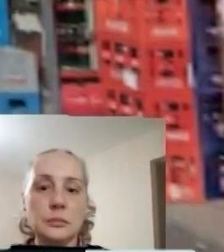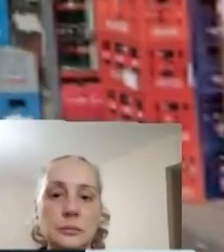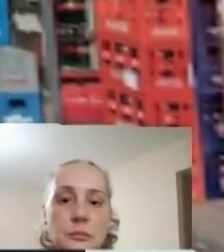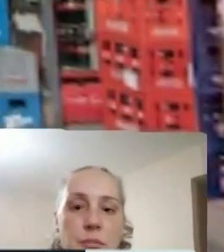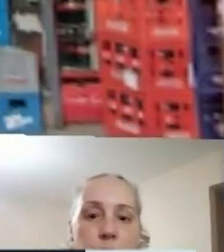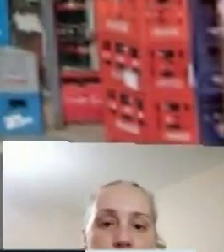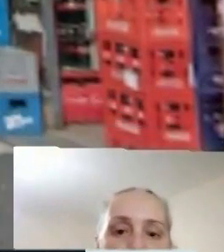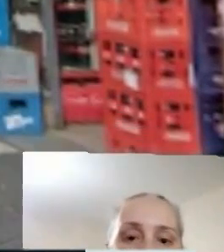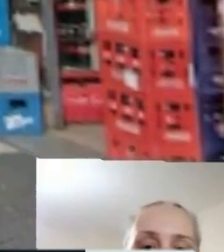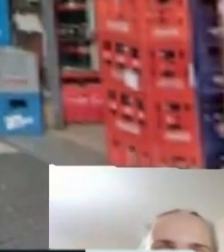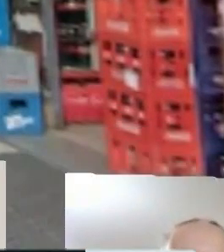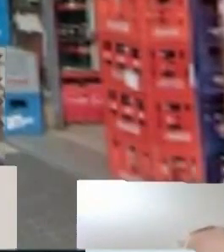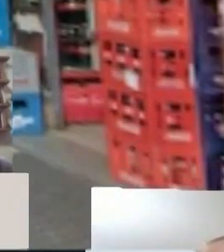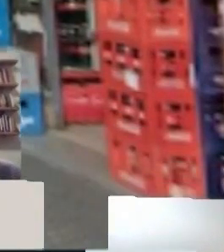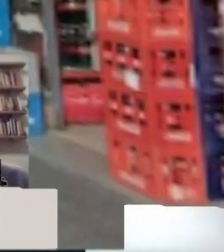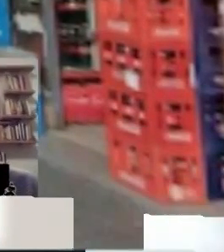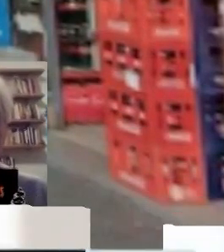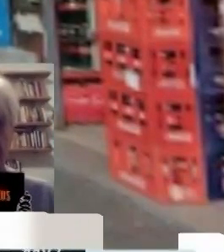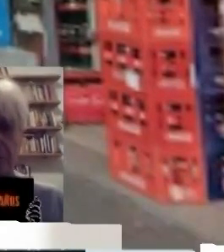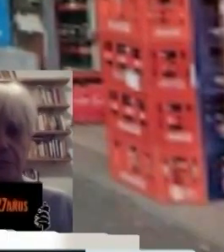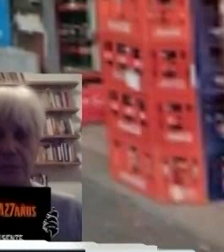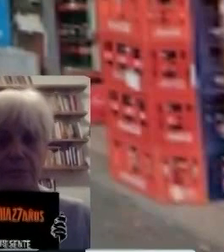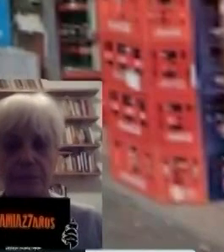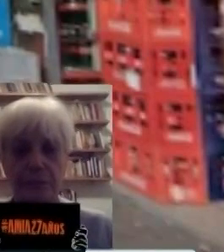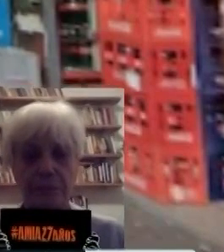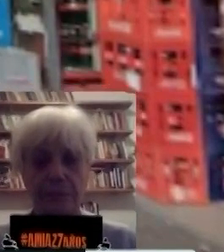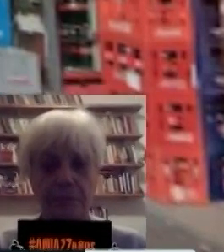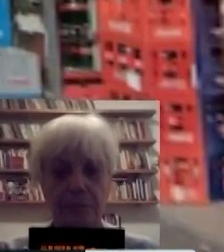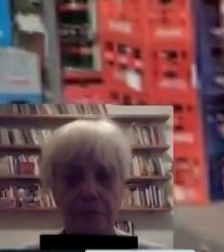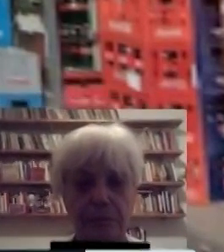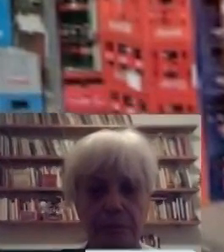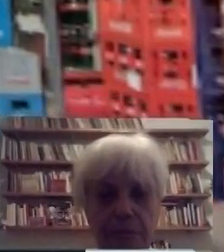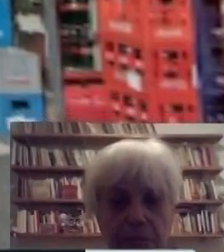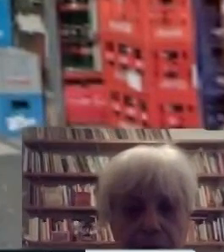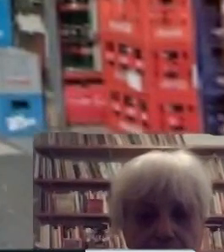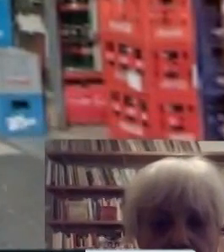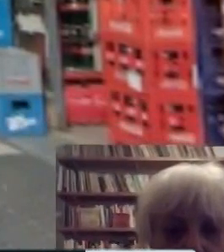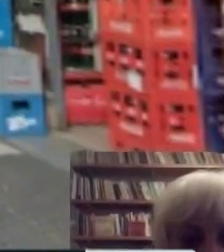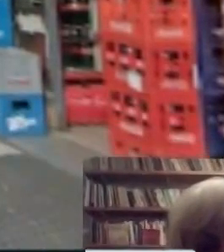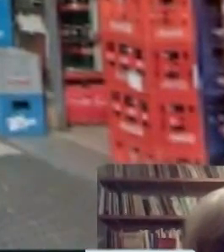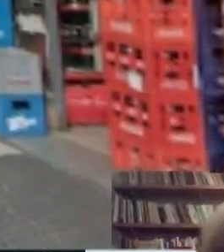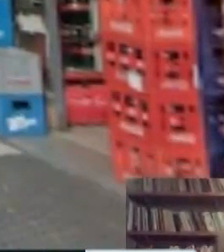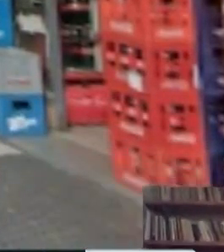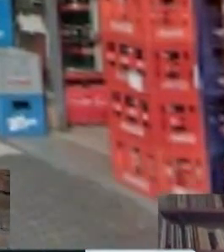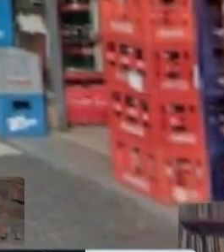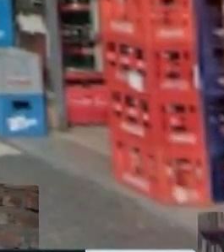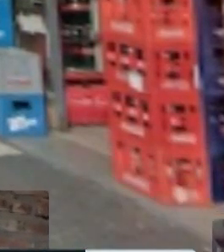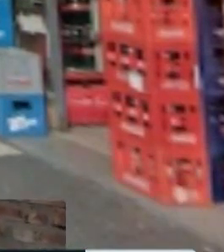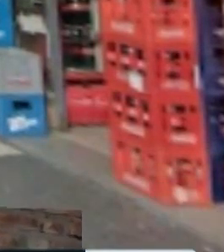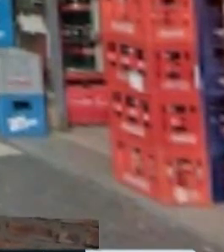Leonor. Furman, Fabián, Marcelo. Galarraga, Guillermo, Benigno. García, Tenorio,